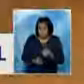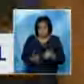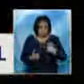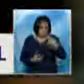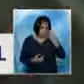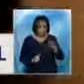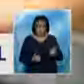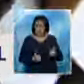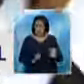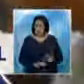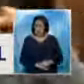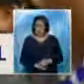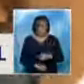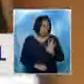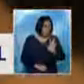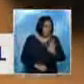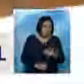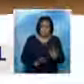creo que bien.